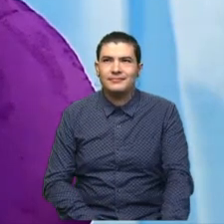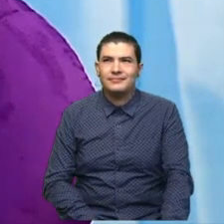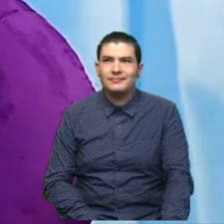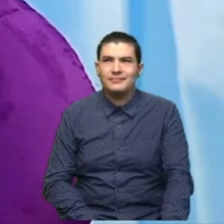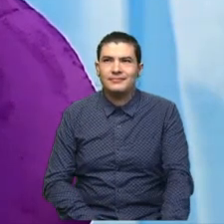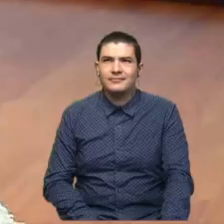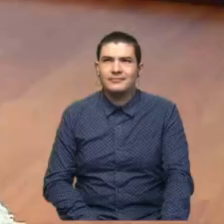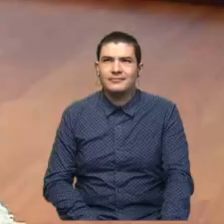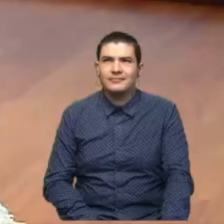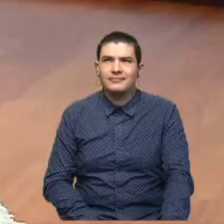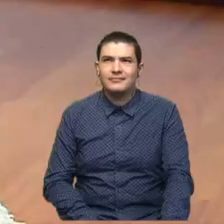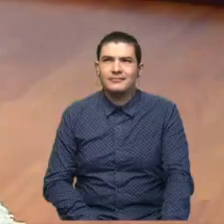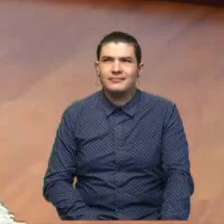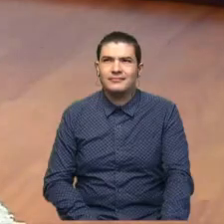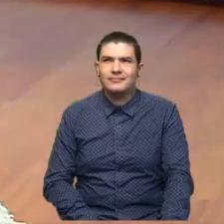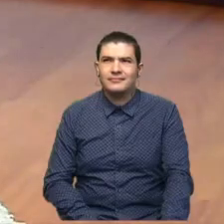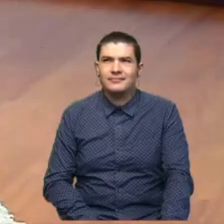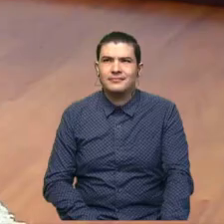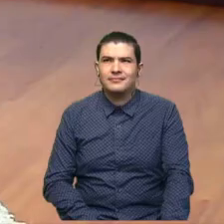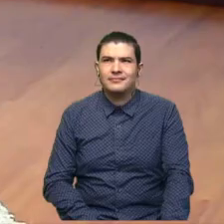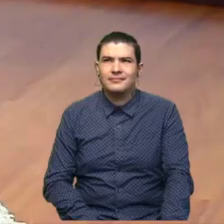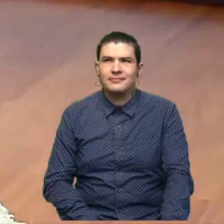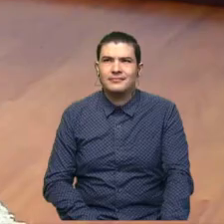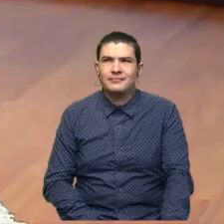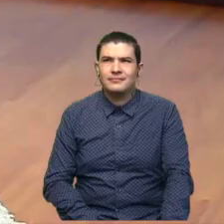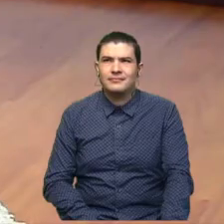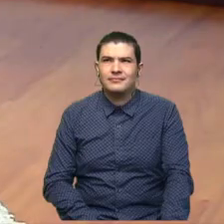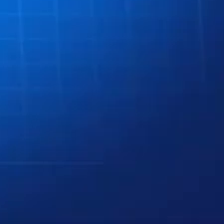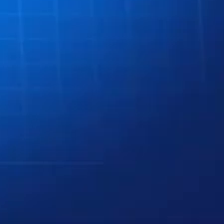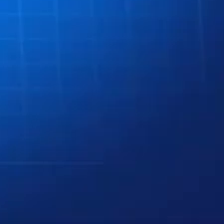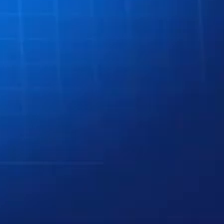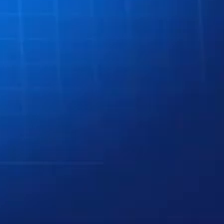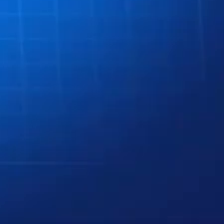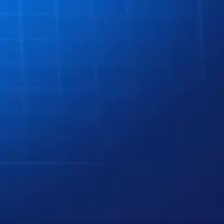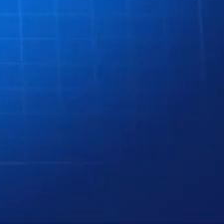pregunta. Vamos a una pausa comerciales y ya regresamos nuevamente con ustedes.